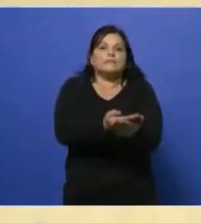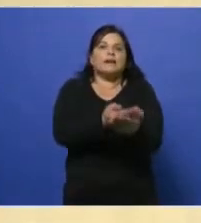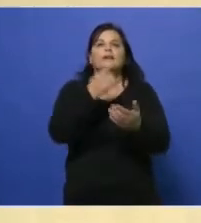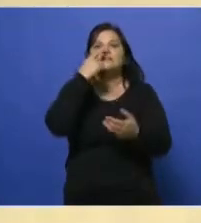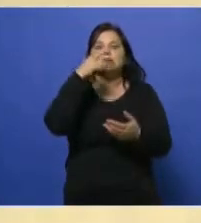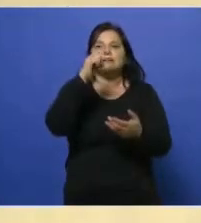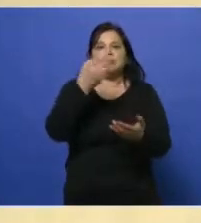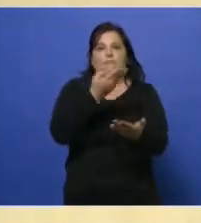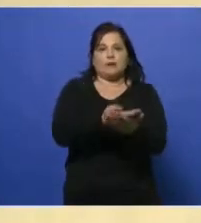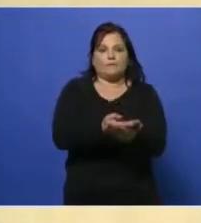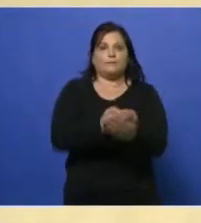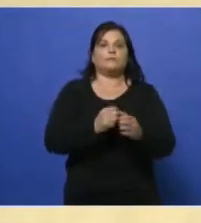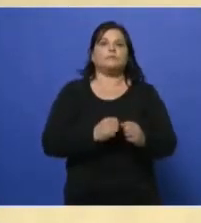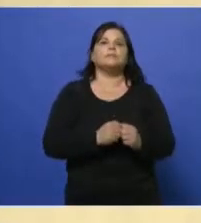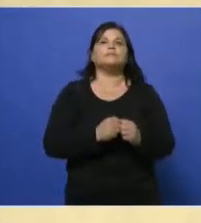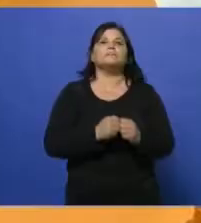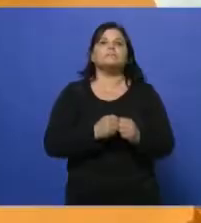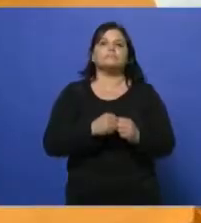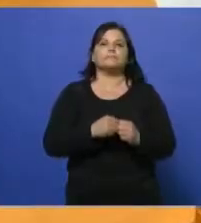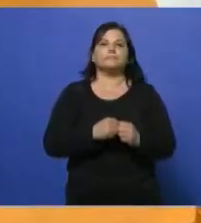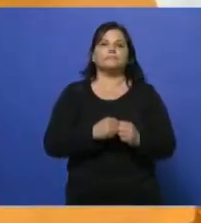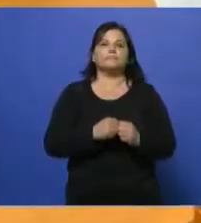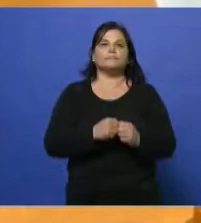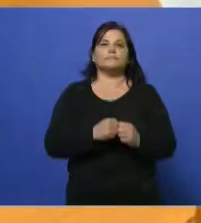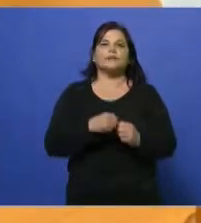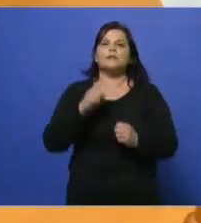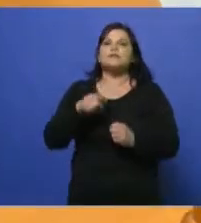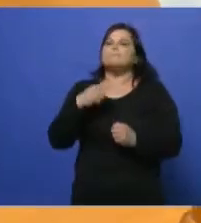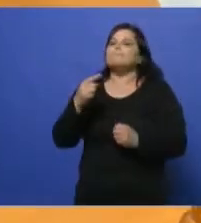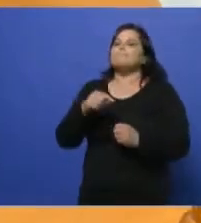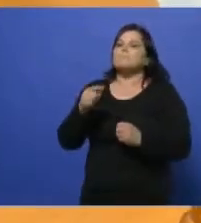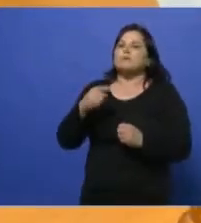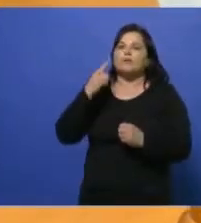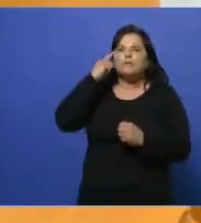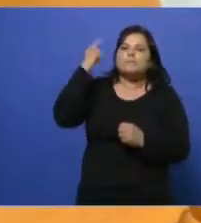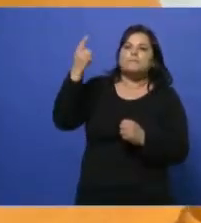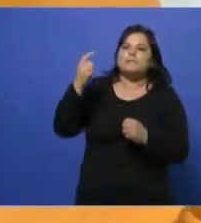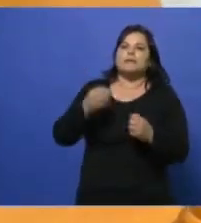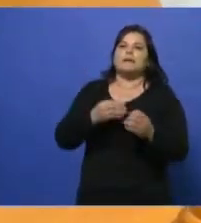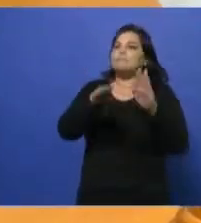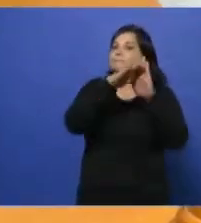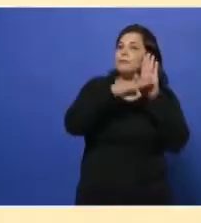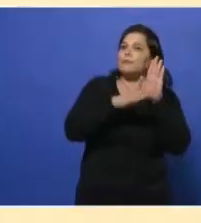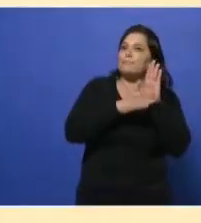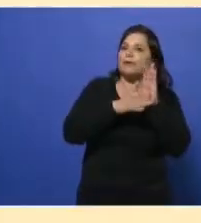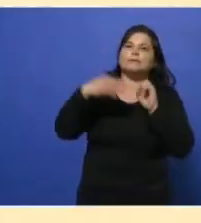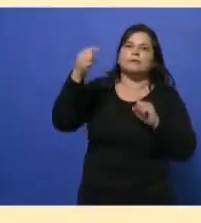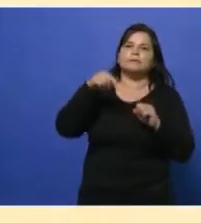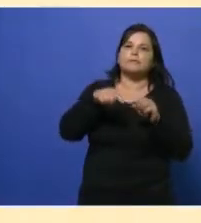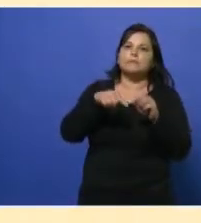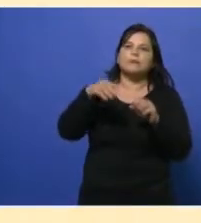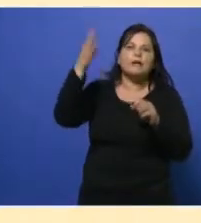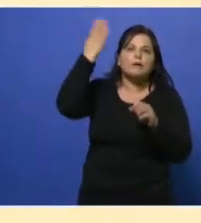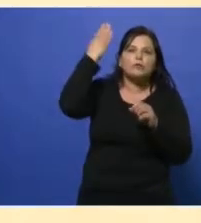ciudad y donde la universidad indudablemente no puede estar ajena. Cuando se piensa en las propuestas, como usted decía, por ahí de lo cultural, se